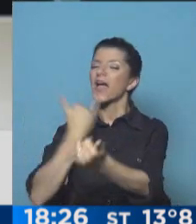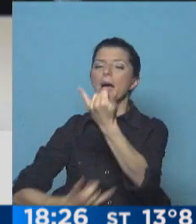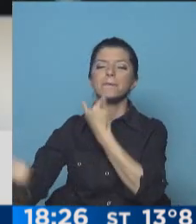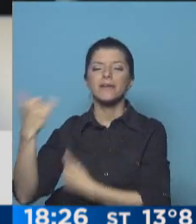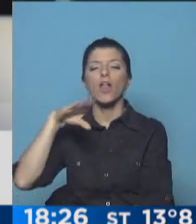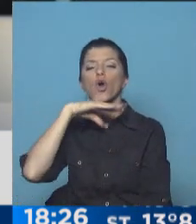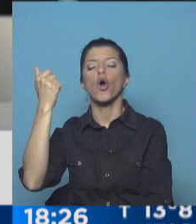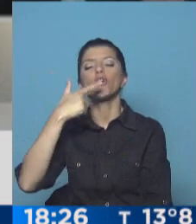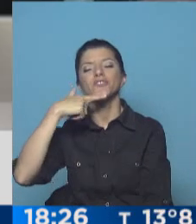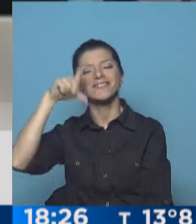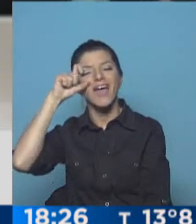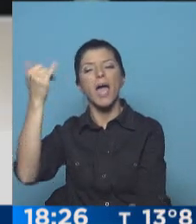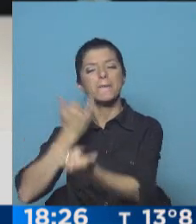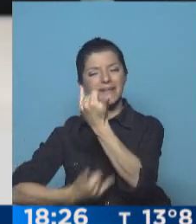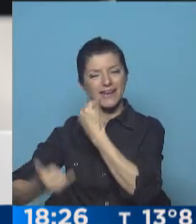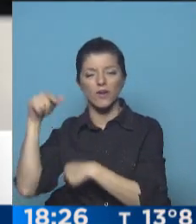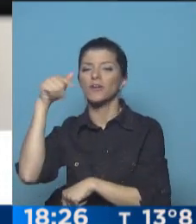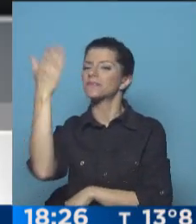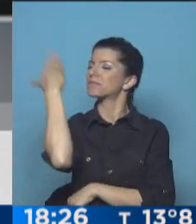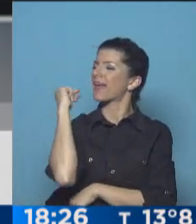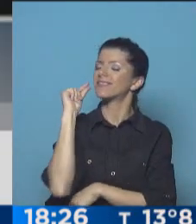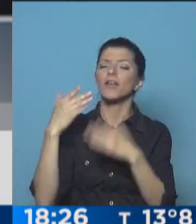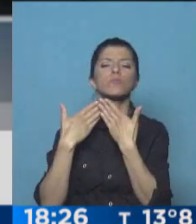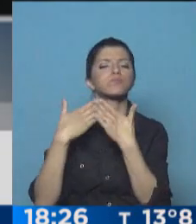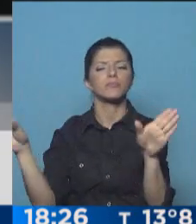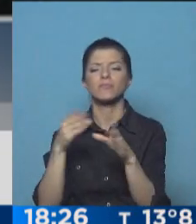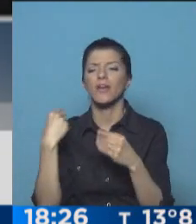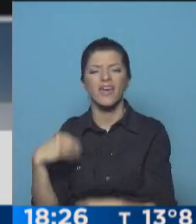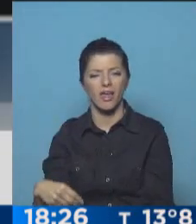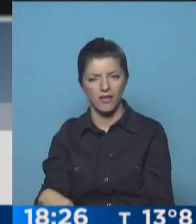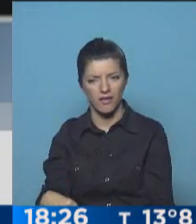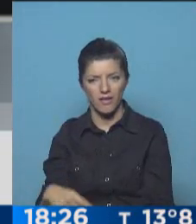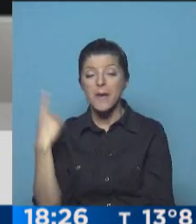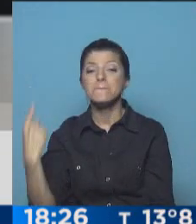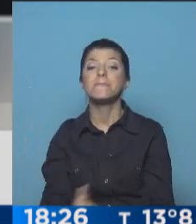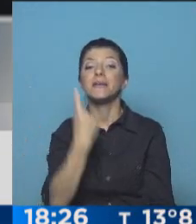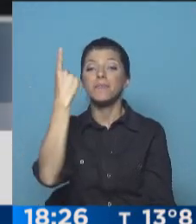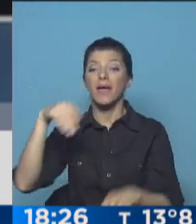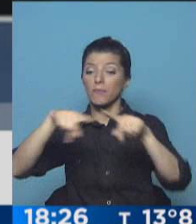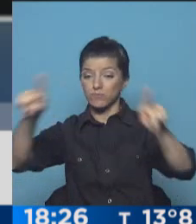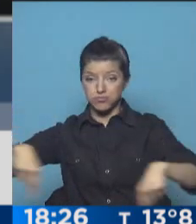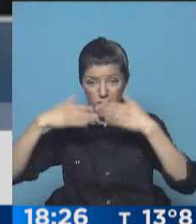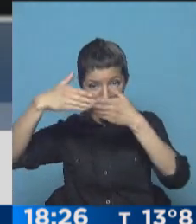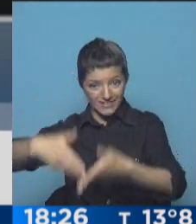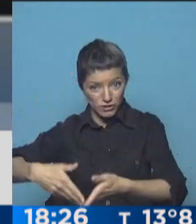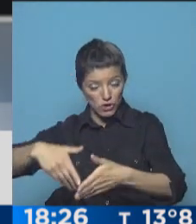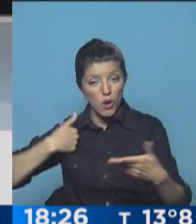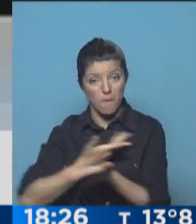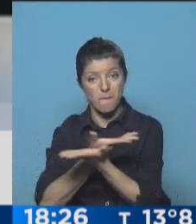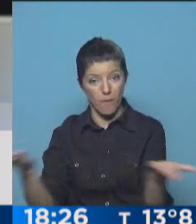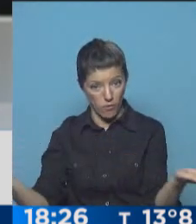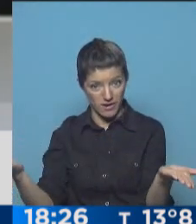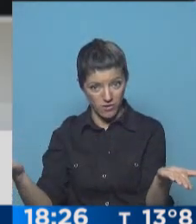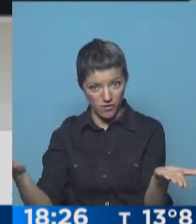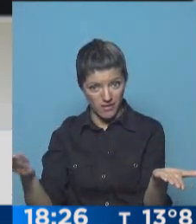estamos escuchando qué acabamos de inaugurar en barrio APAP. Este primer natatorio público barrial